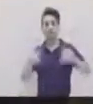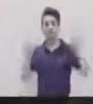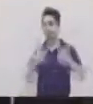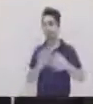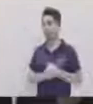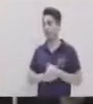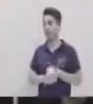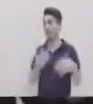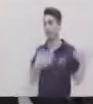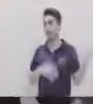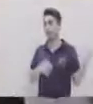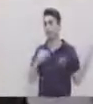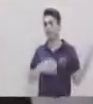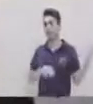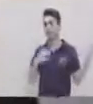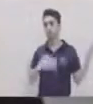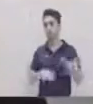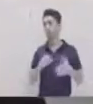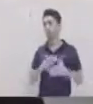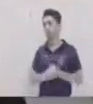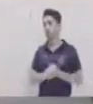diferente.